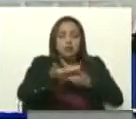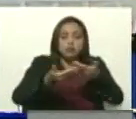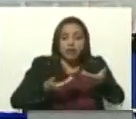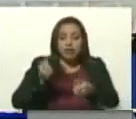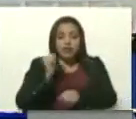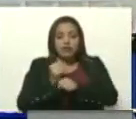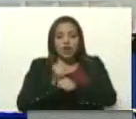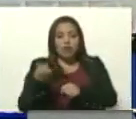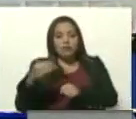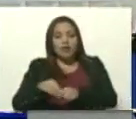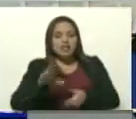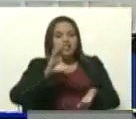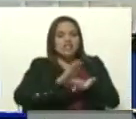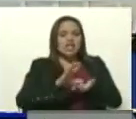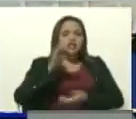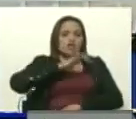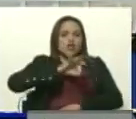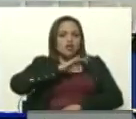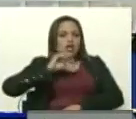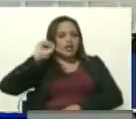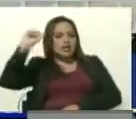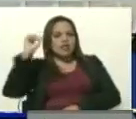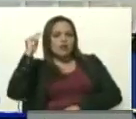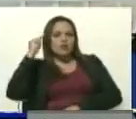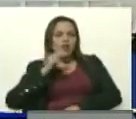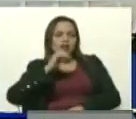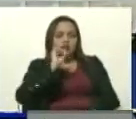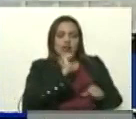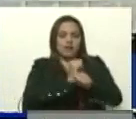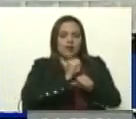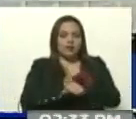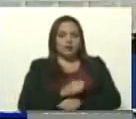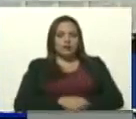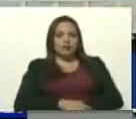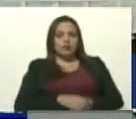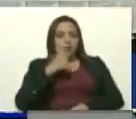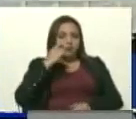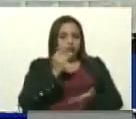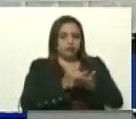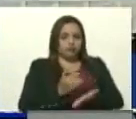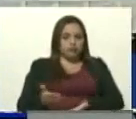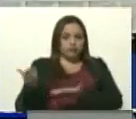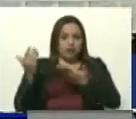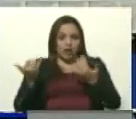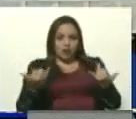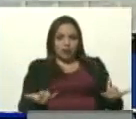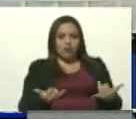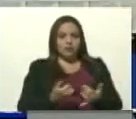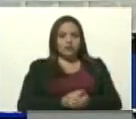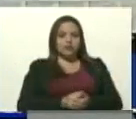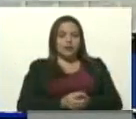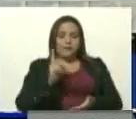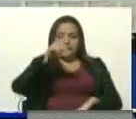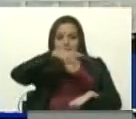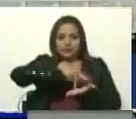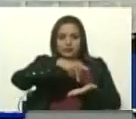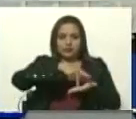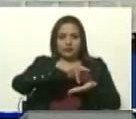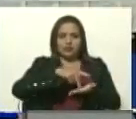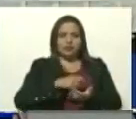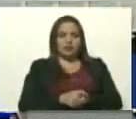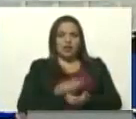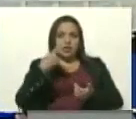la Central Socialista Bolivariana de Trabajadores. Vamos a escuchar en este momento la intervención de